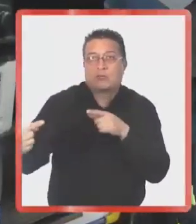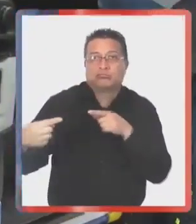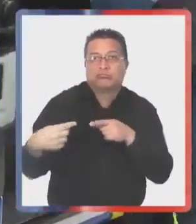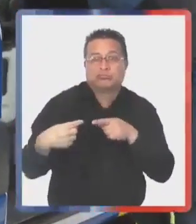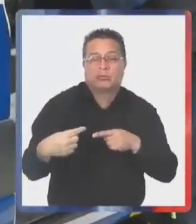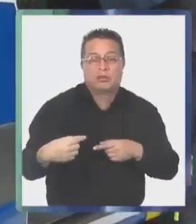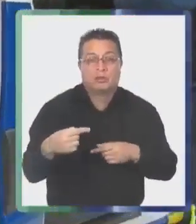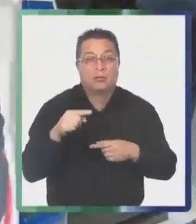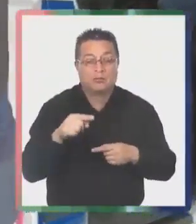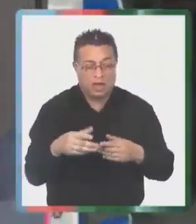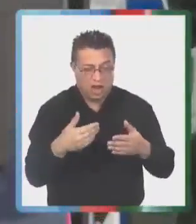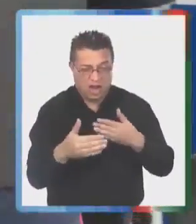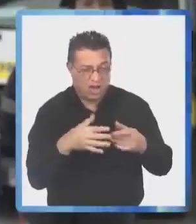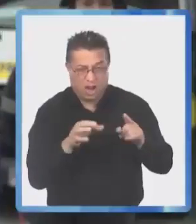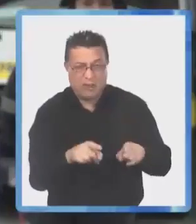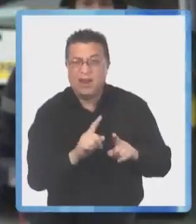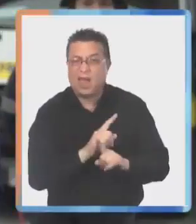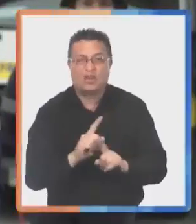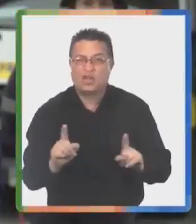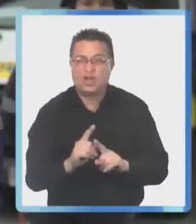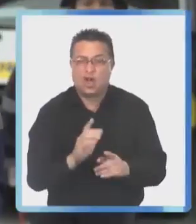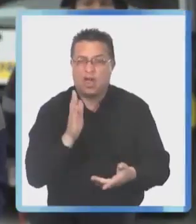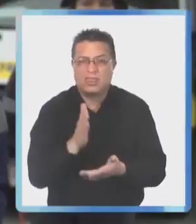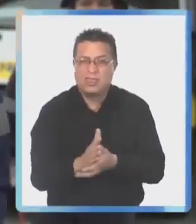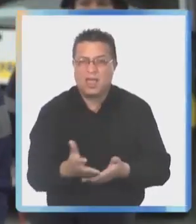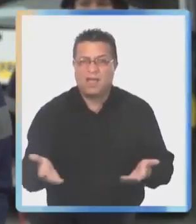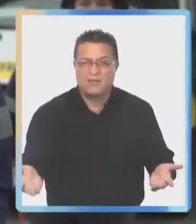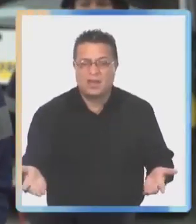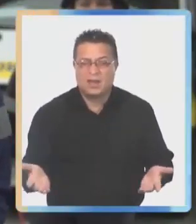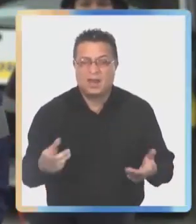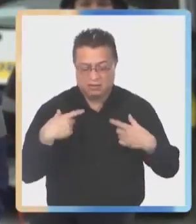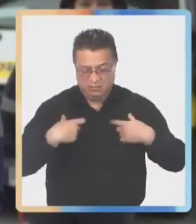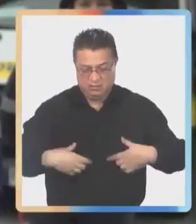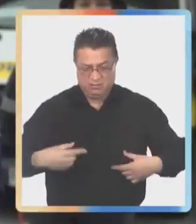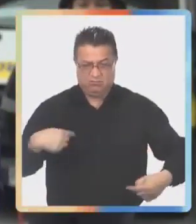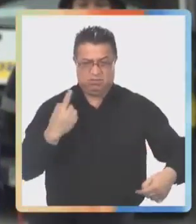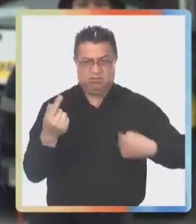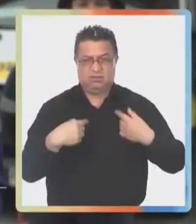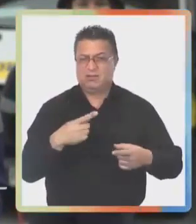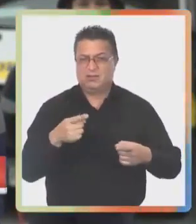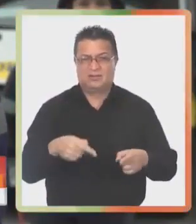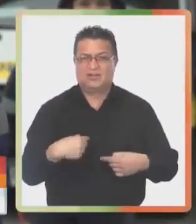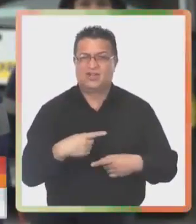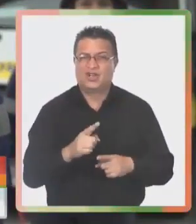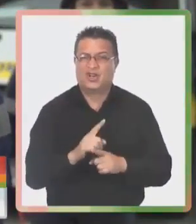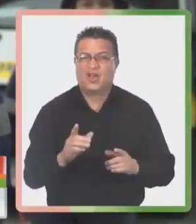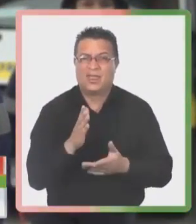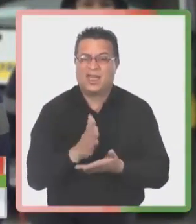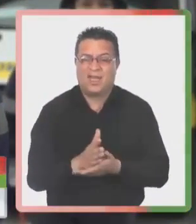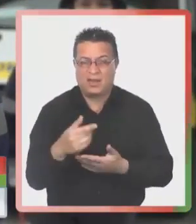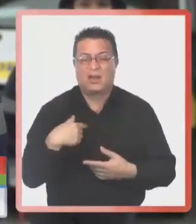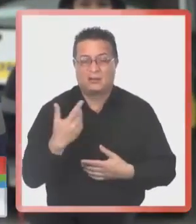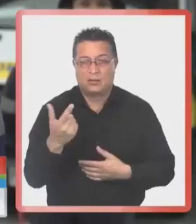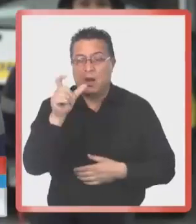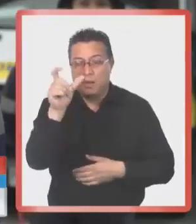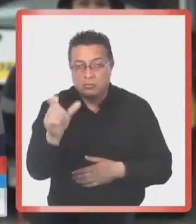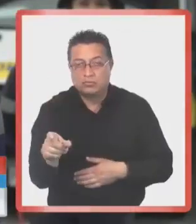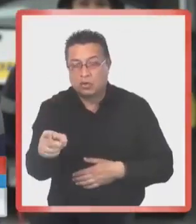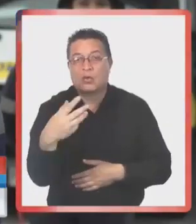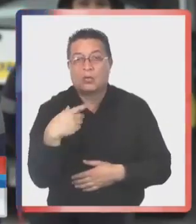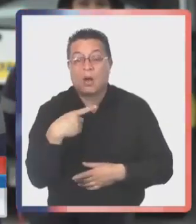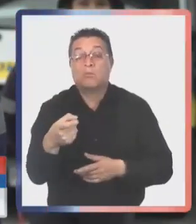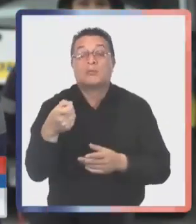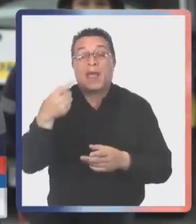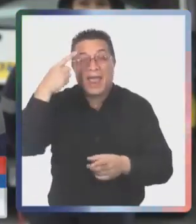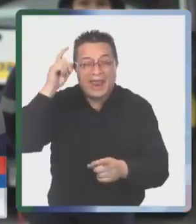gente. Estamos normalizando algo que no debiese utilizar el profesional de salud, ya que nosotros abordamos una clave de un paciente que está